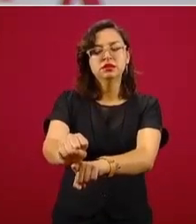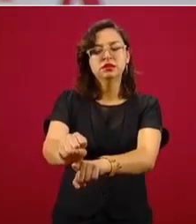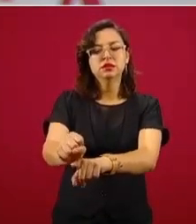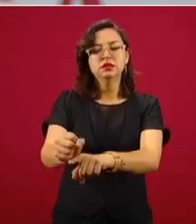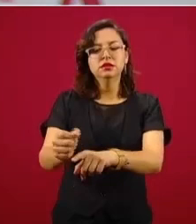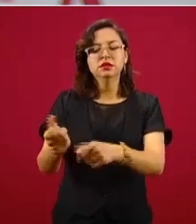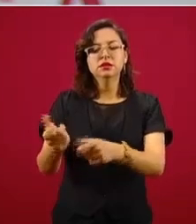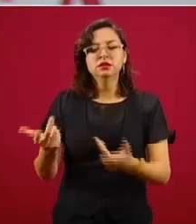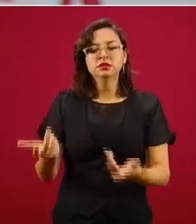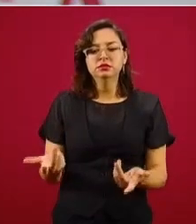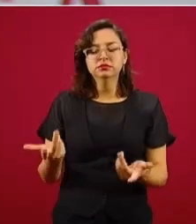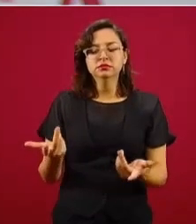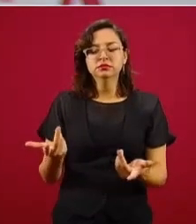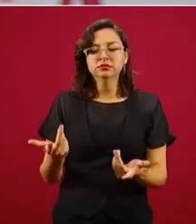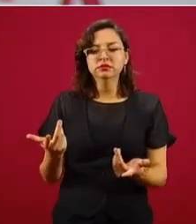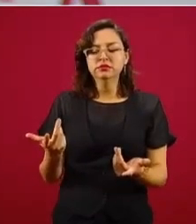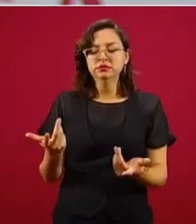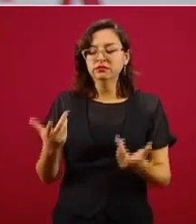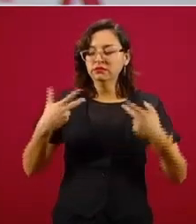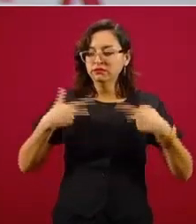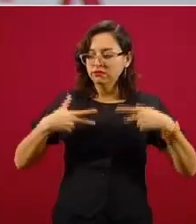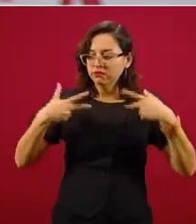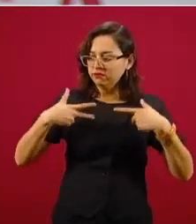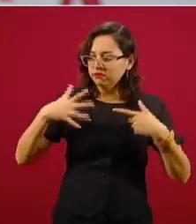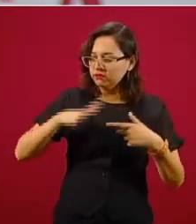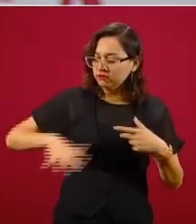es de los países con menos